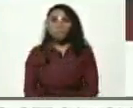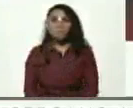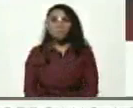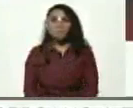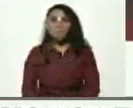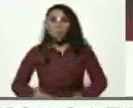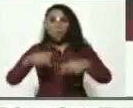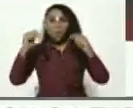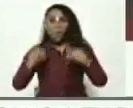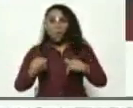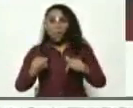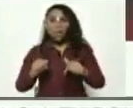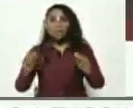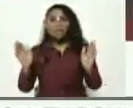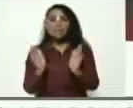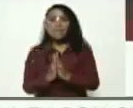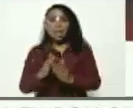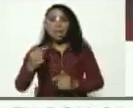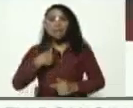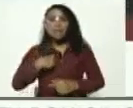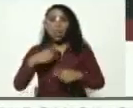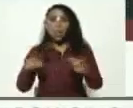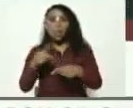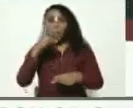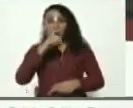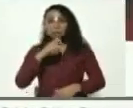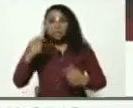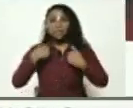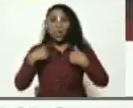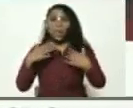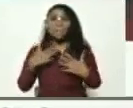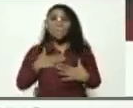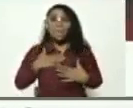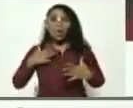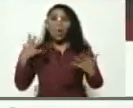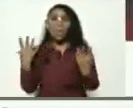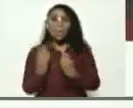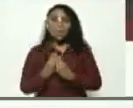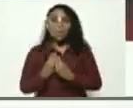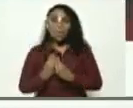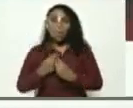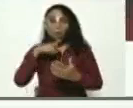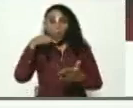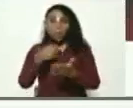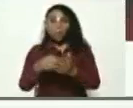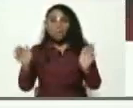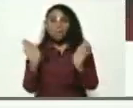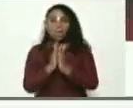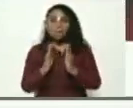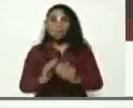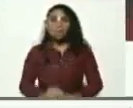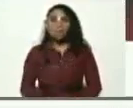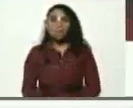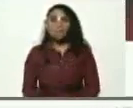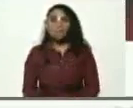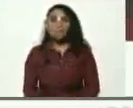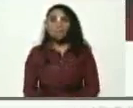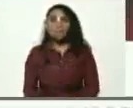Hoy es San Rondón y cumplo años yo y todos mis compañeros en Vargas. Lo nombró santo.